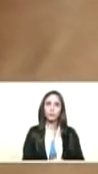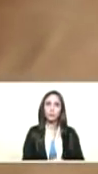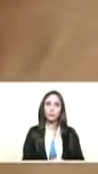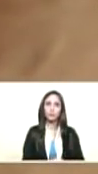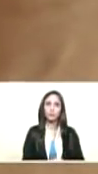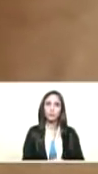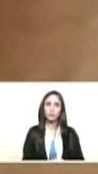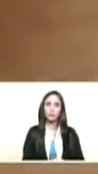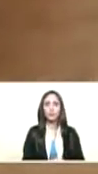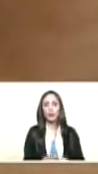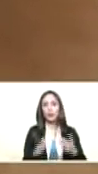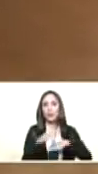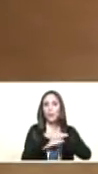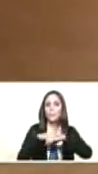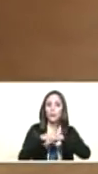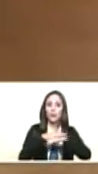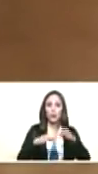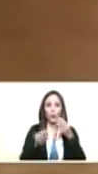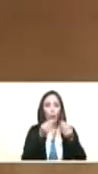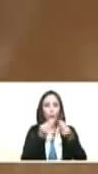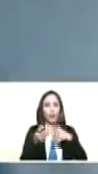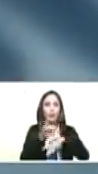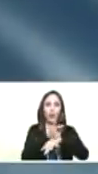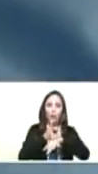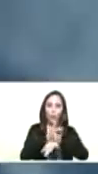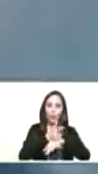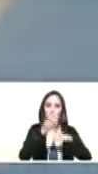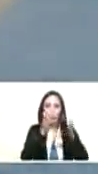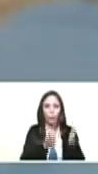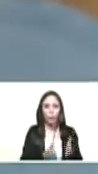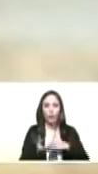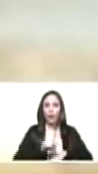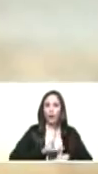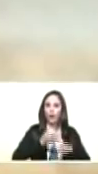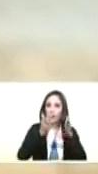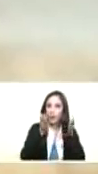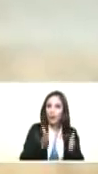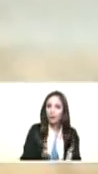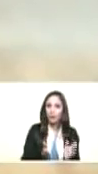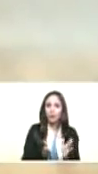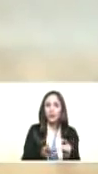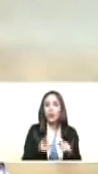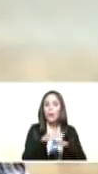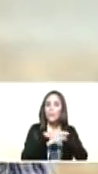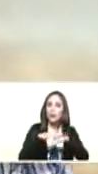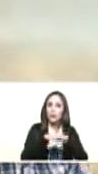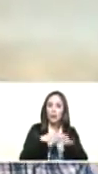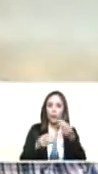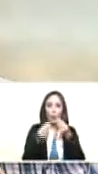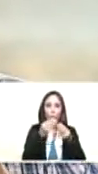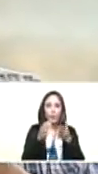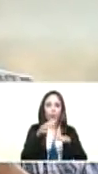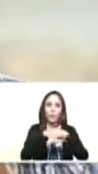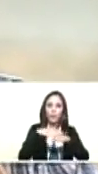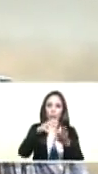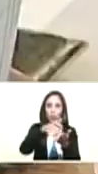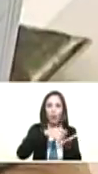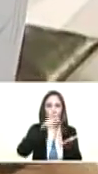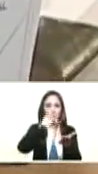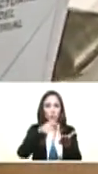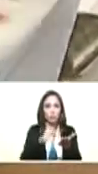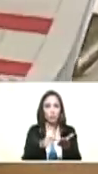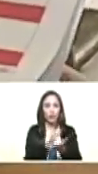Gobierno Nacional, desde el Ministerio de Alimentación, con los gobernadores, con los alcaldes, con el Ministerio de Agricultura Urbana, que son